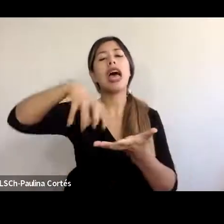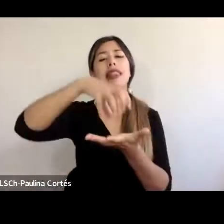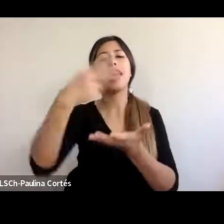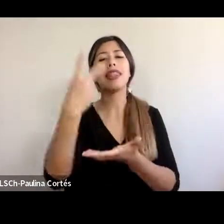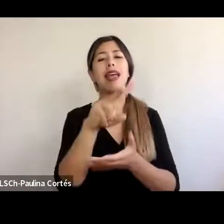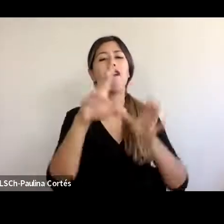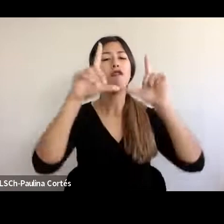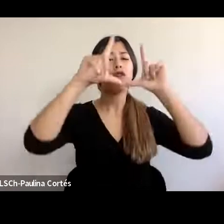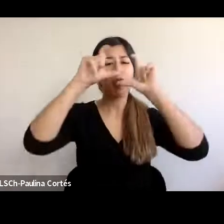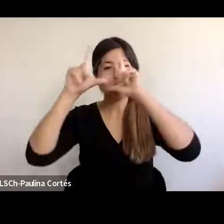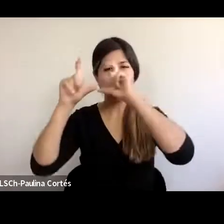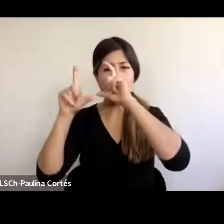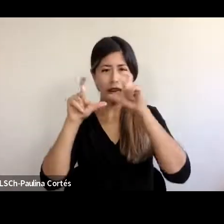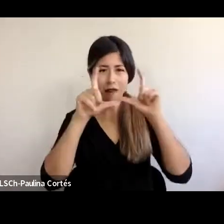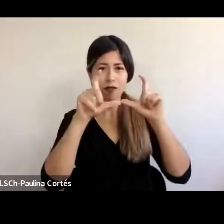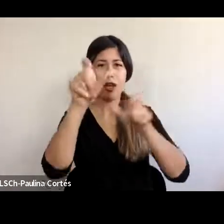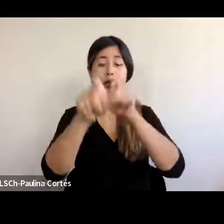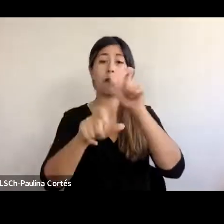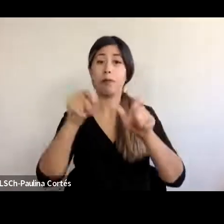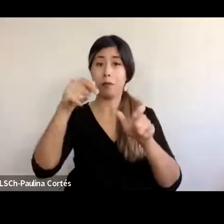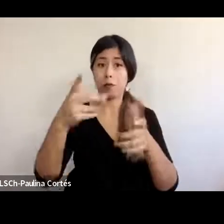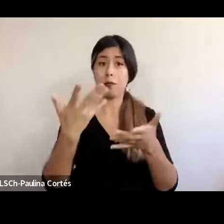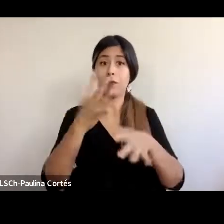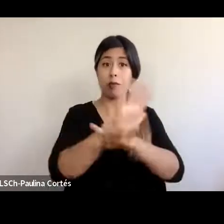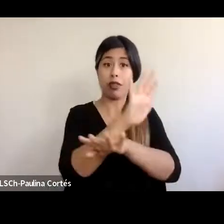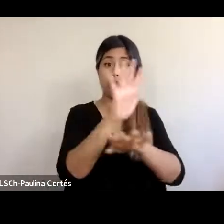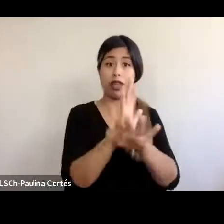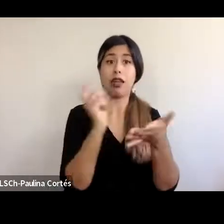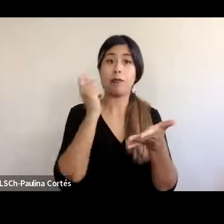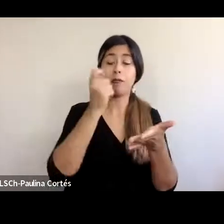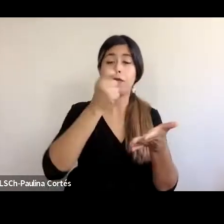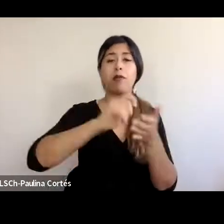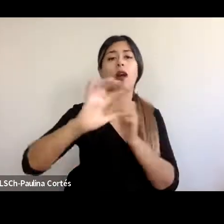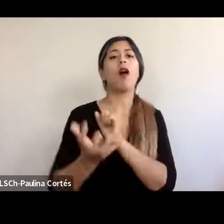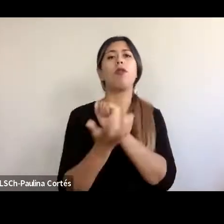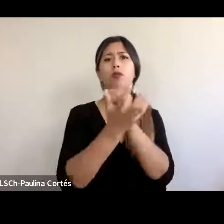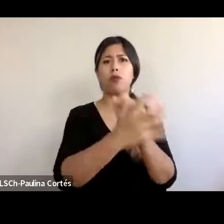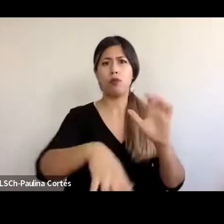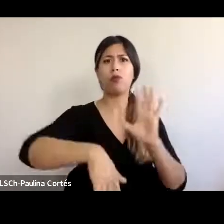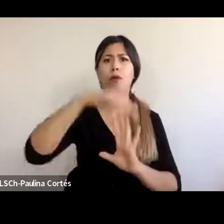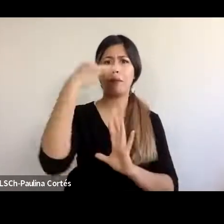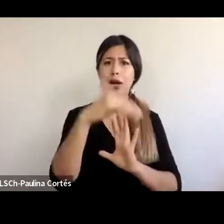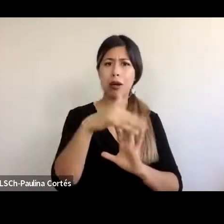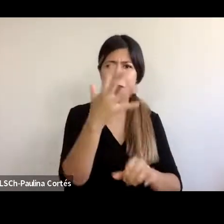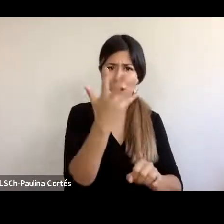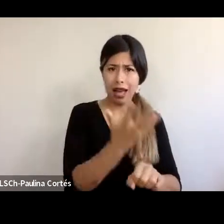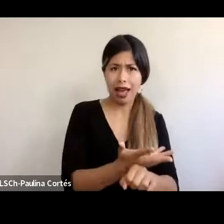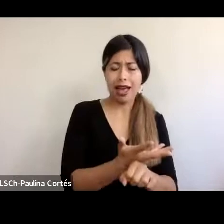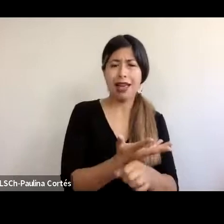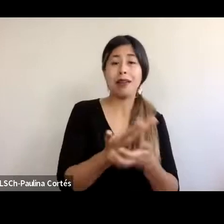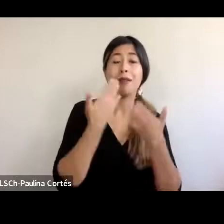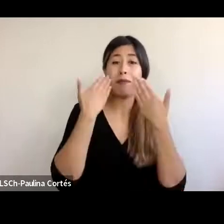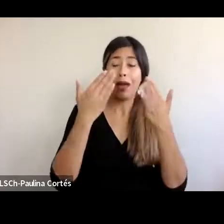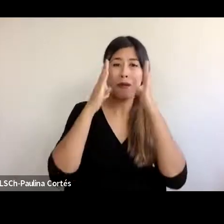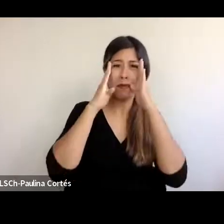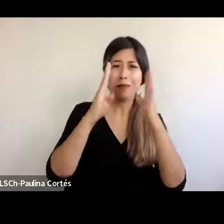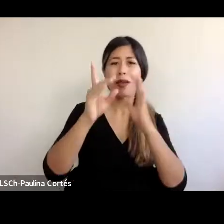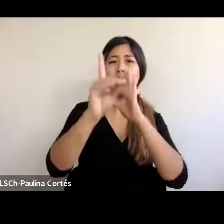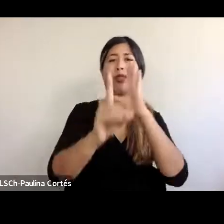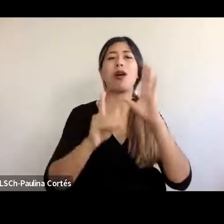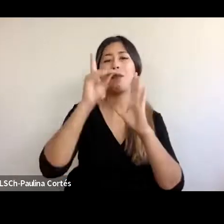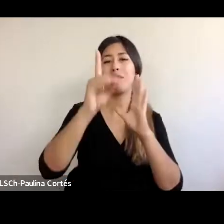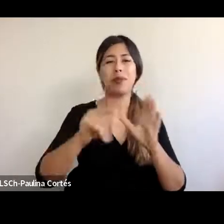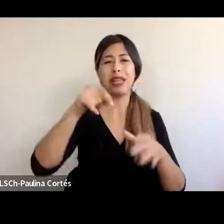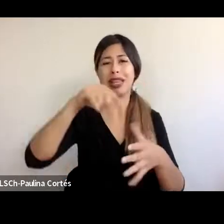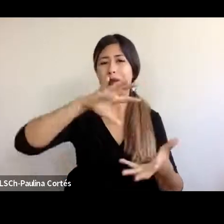una película que fue financiada por uno de los fondos más importantes que existen para documentales en el mundo,